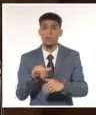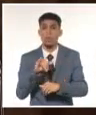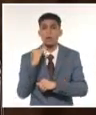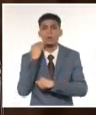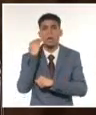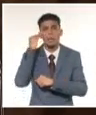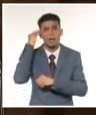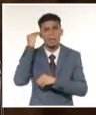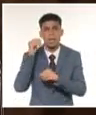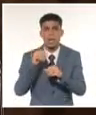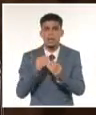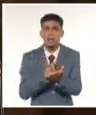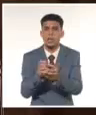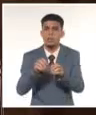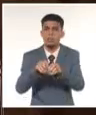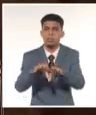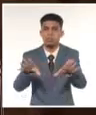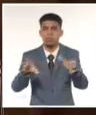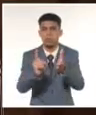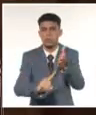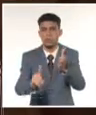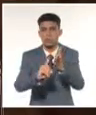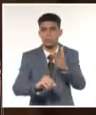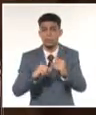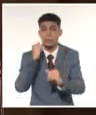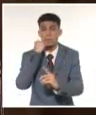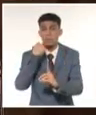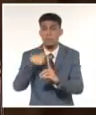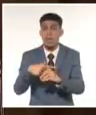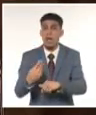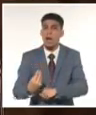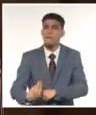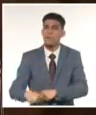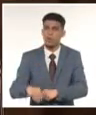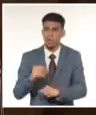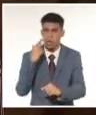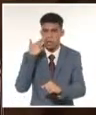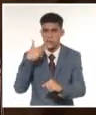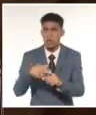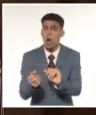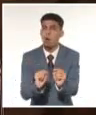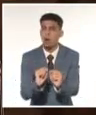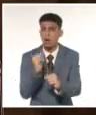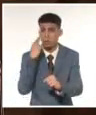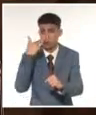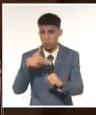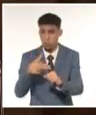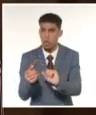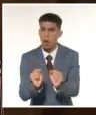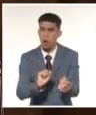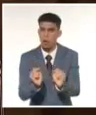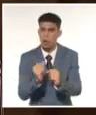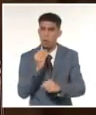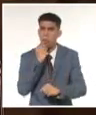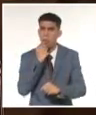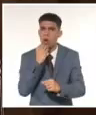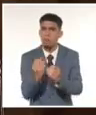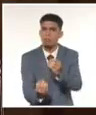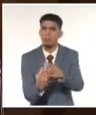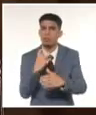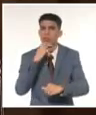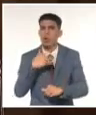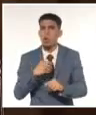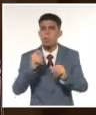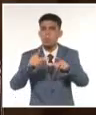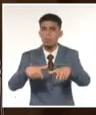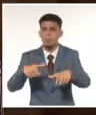generación, sino también a un aprovechamiento más óptimo de los combustibles que hoy se destinan para generar electricidad y